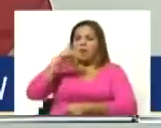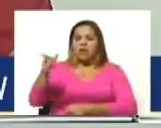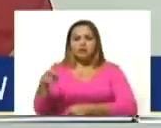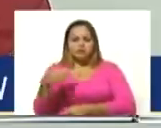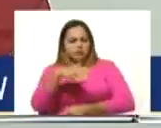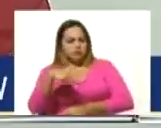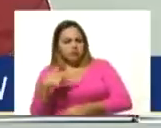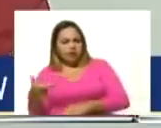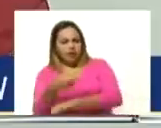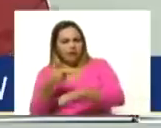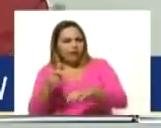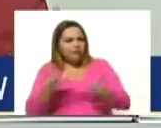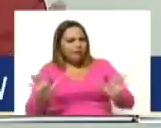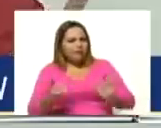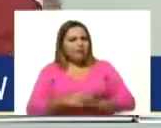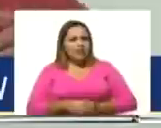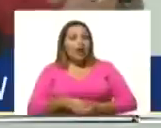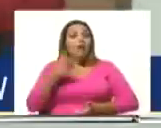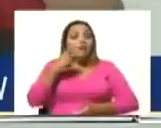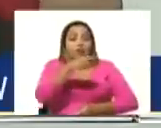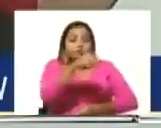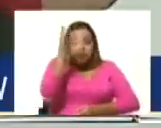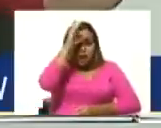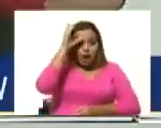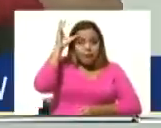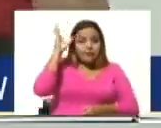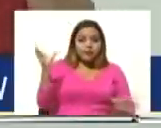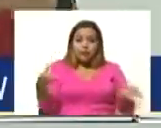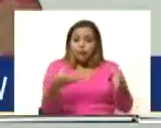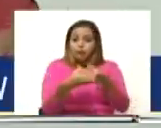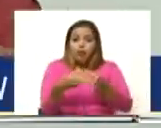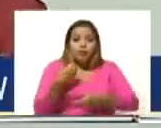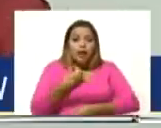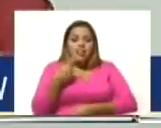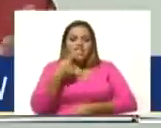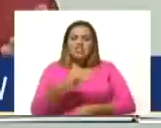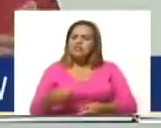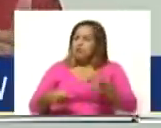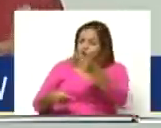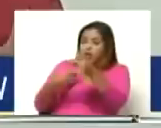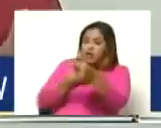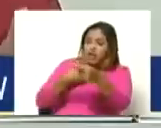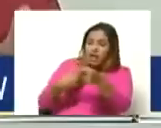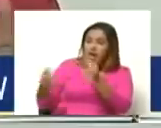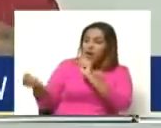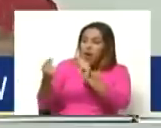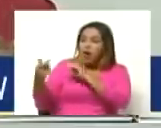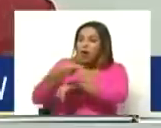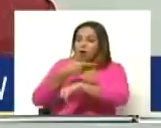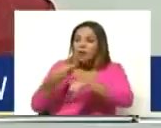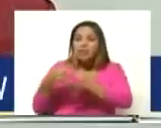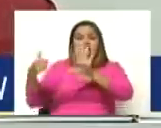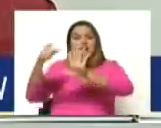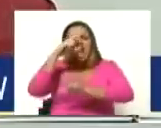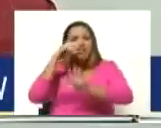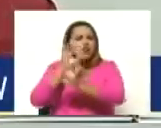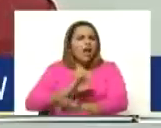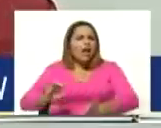gobierno. Por eso Capriles, cada vez que tiene una reunión con alguien le dice, usted que habla con el gobierno, que nos dejen gobernar 6 años nada